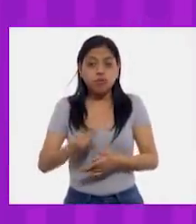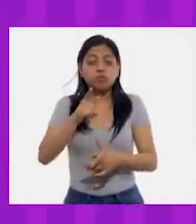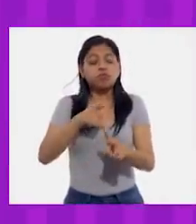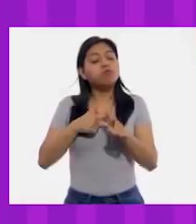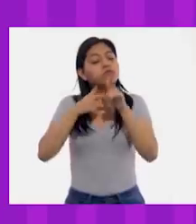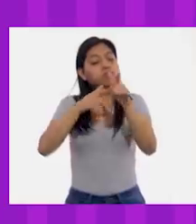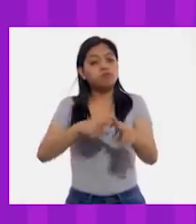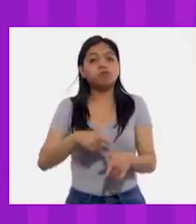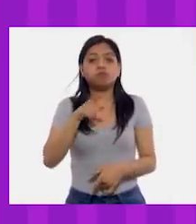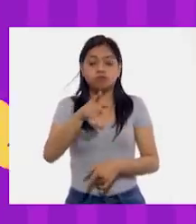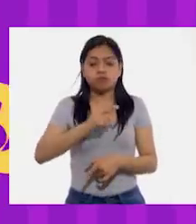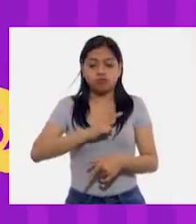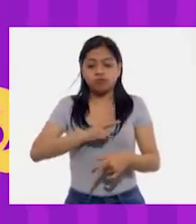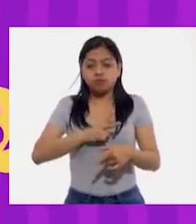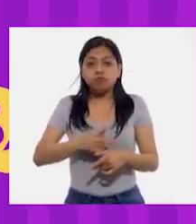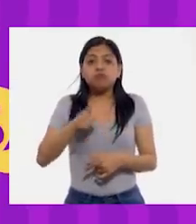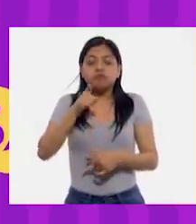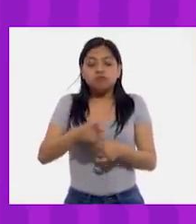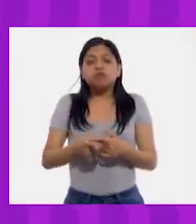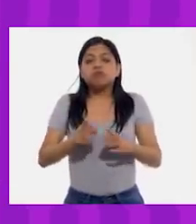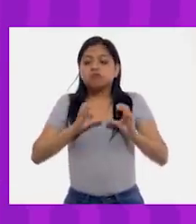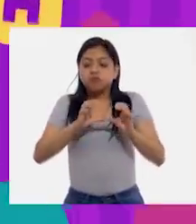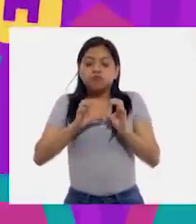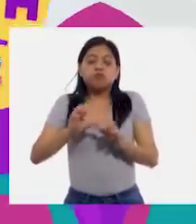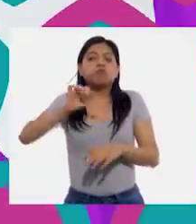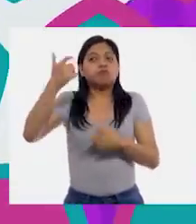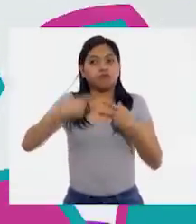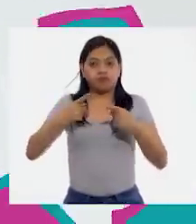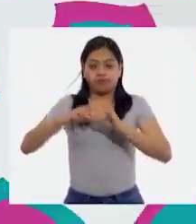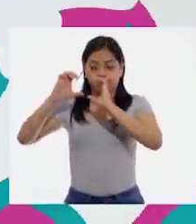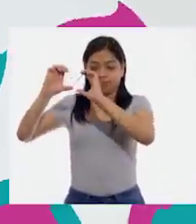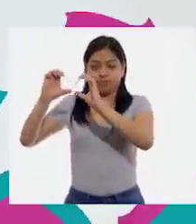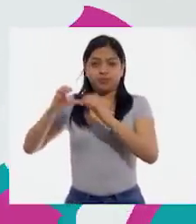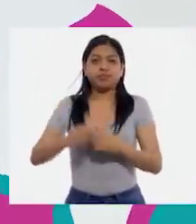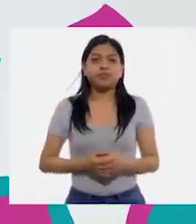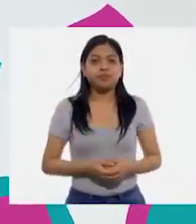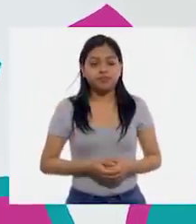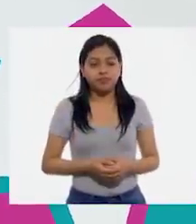Sigamos luchando juntos contra este virus, cuidándonos los unos a los otros.